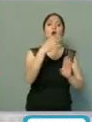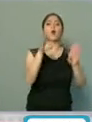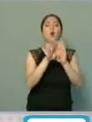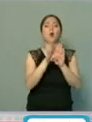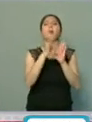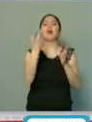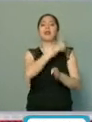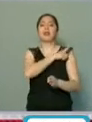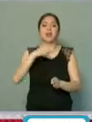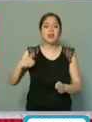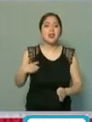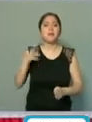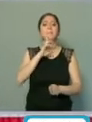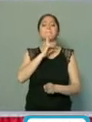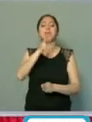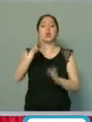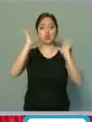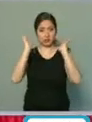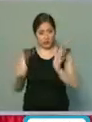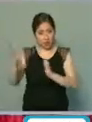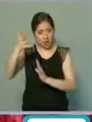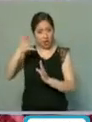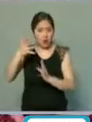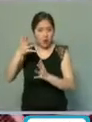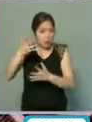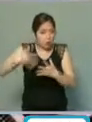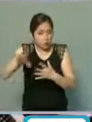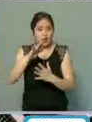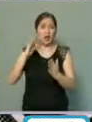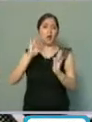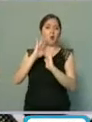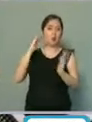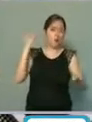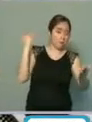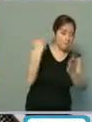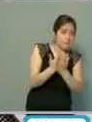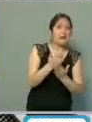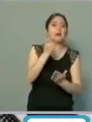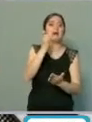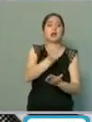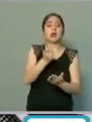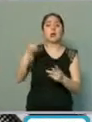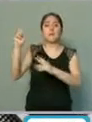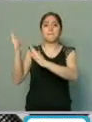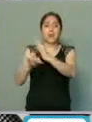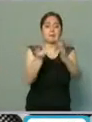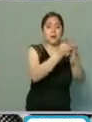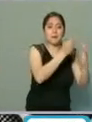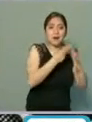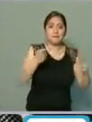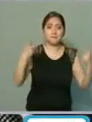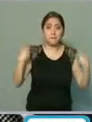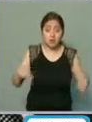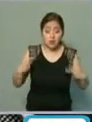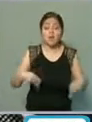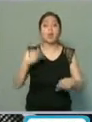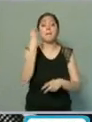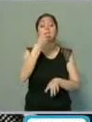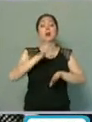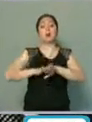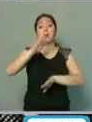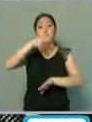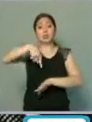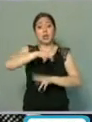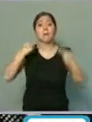mantener y ahora sí buscar ponerle un límite a estas masacres y sobre todo a la manera en que las